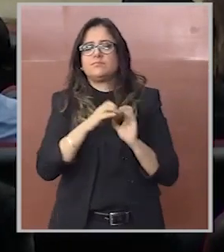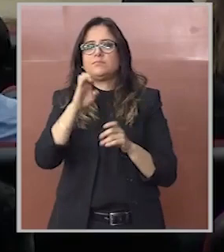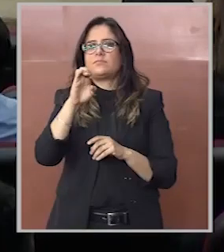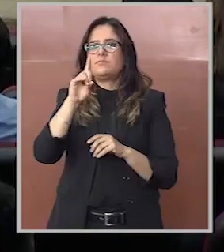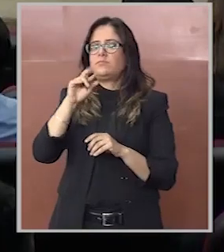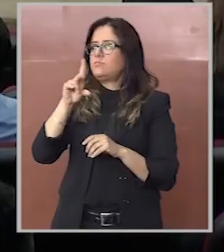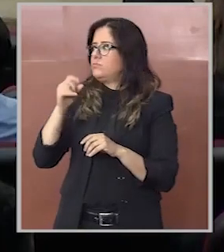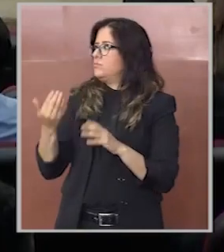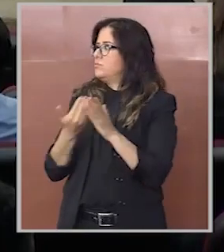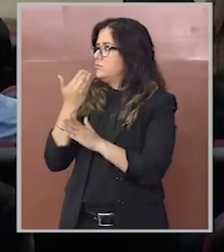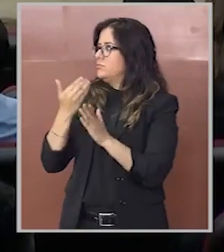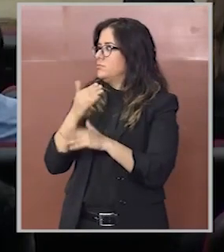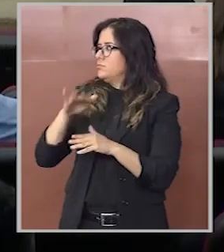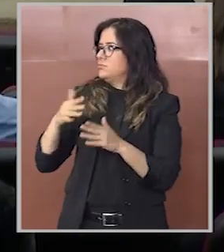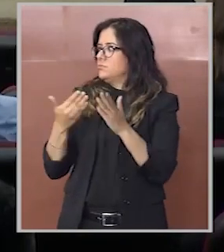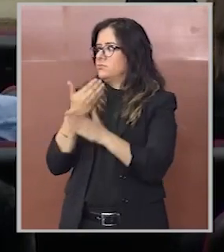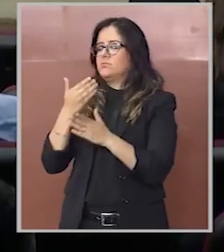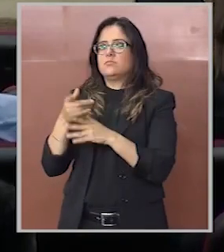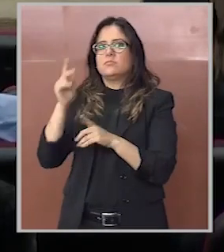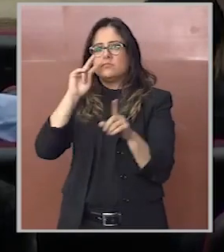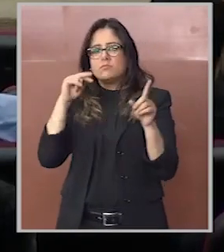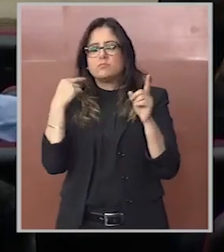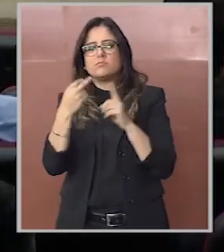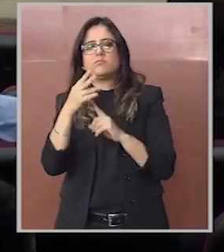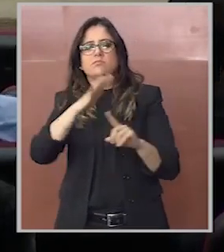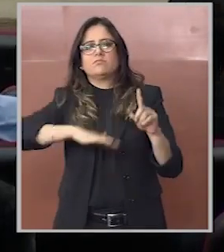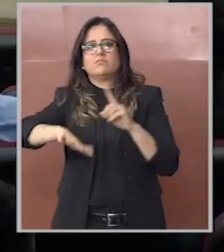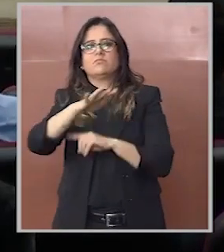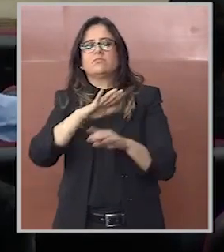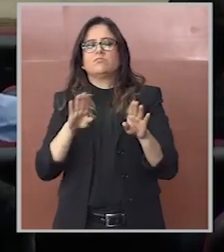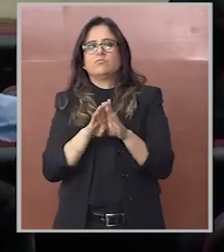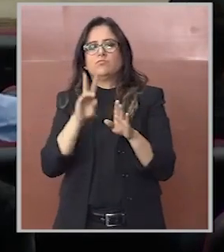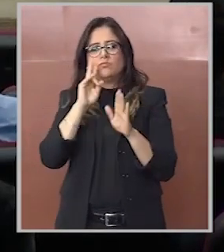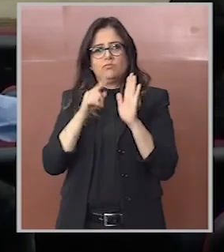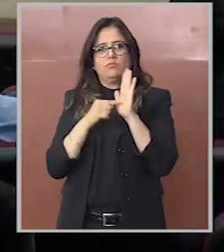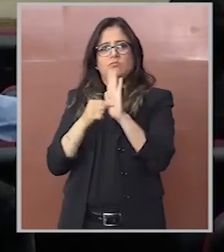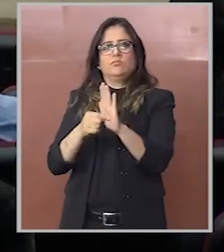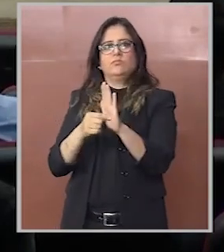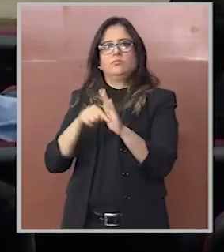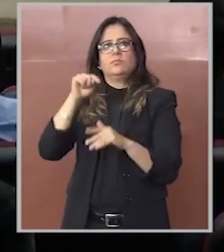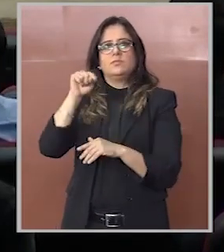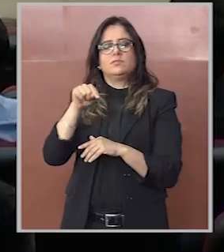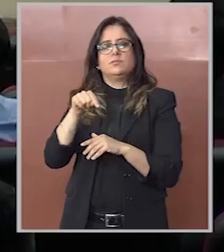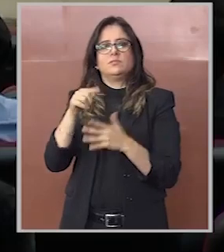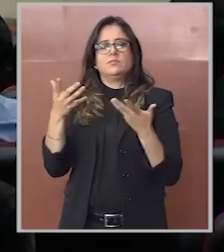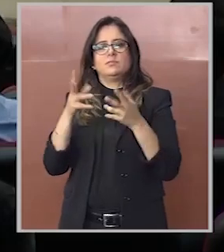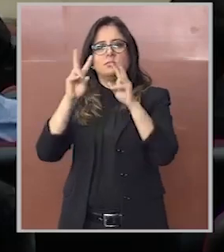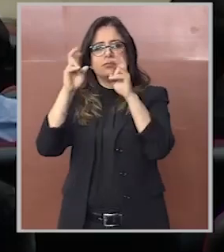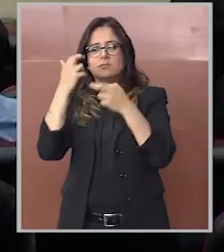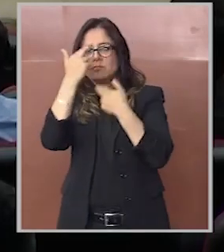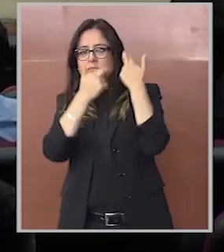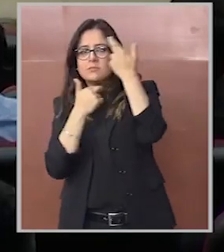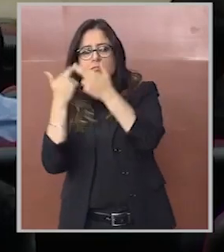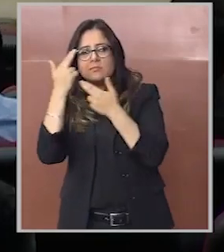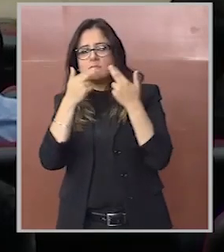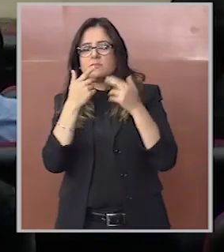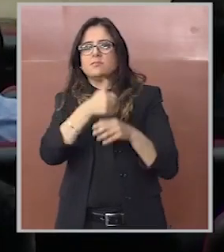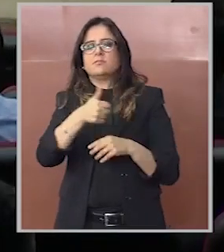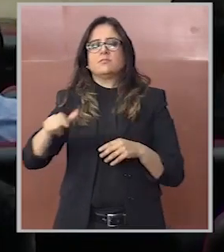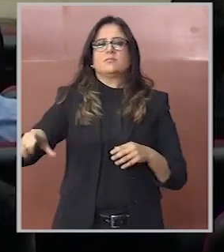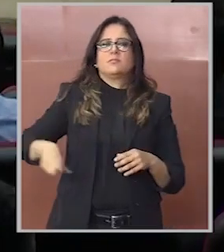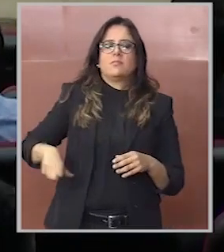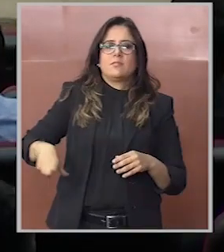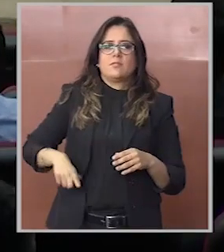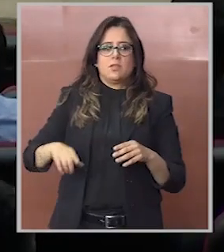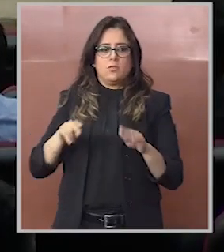comité aborda eh el análisis de los estados no me decía bueno primero adecuación normativa eh Me brinco al tercer paso me decía el tema de